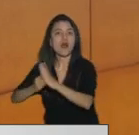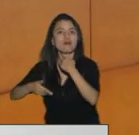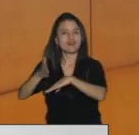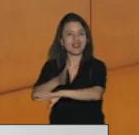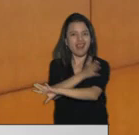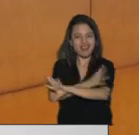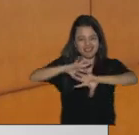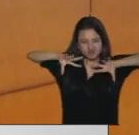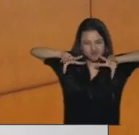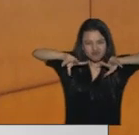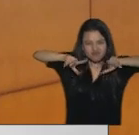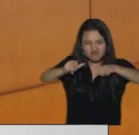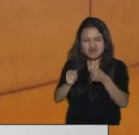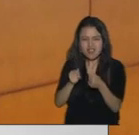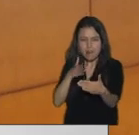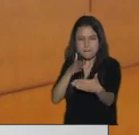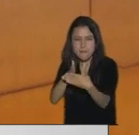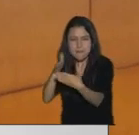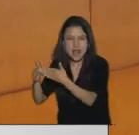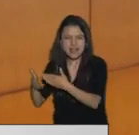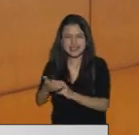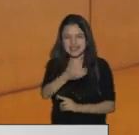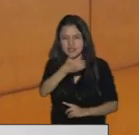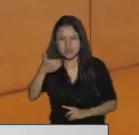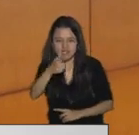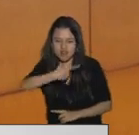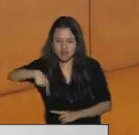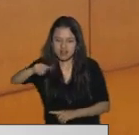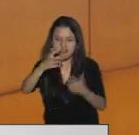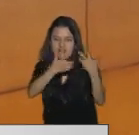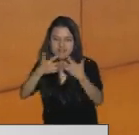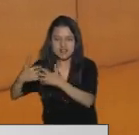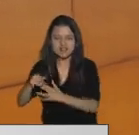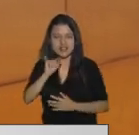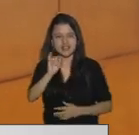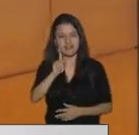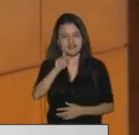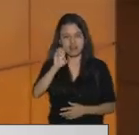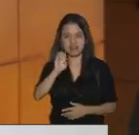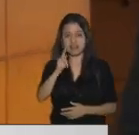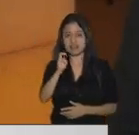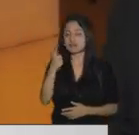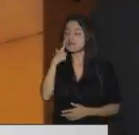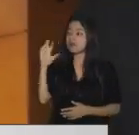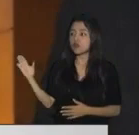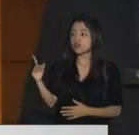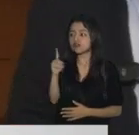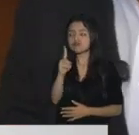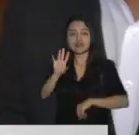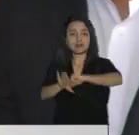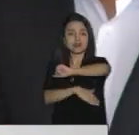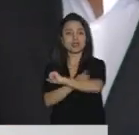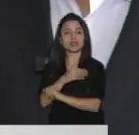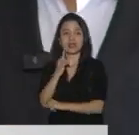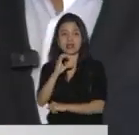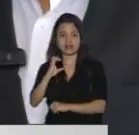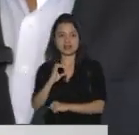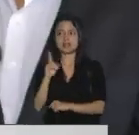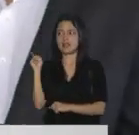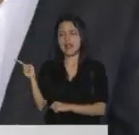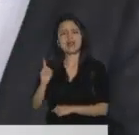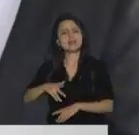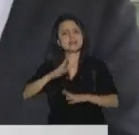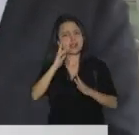ciberataque del que ha sido víctima la empresa IFX. A esta hora nos acompaña el ministro de las TIC, el doctor Mauricio Lizcano, quien ha estado también y